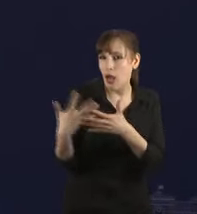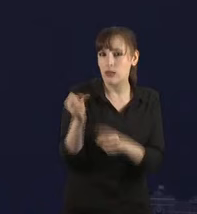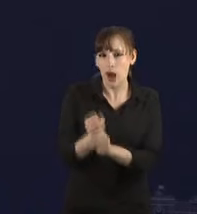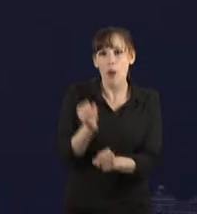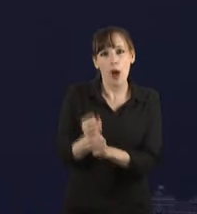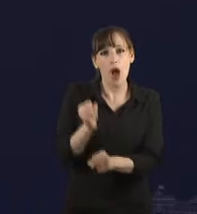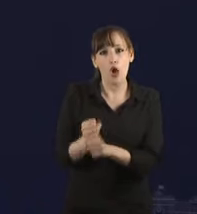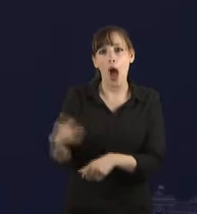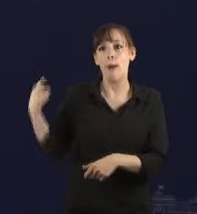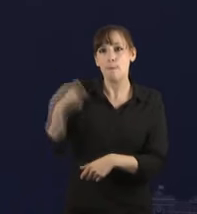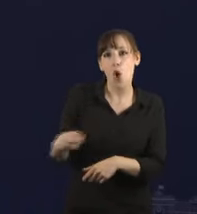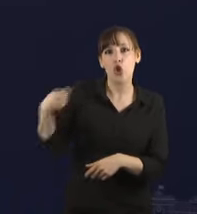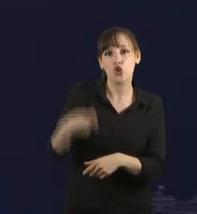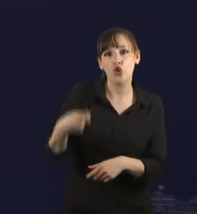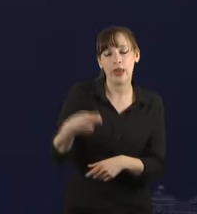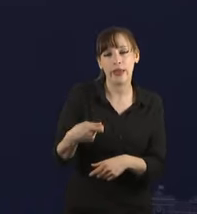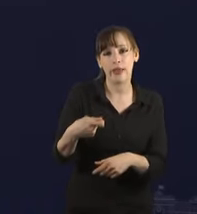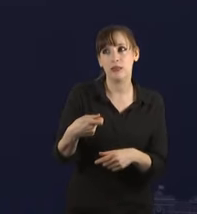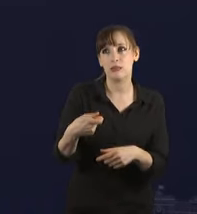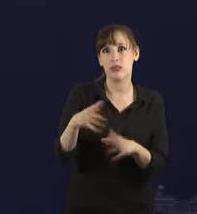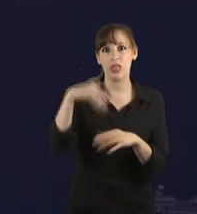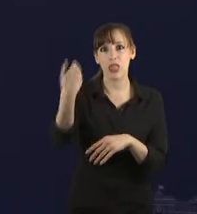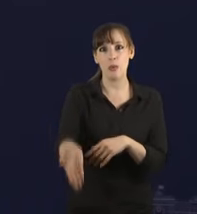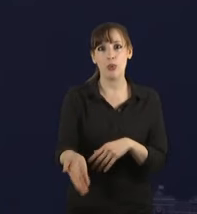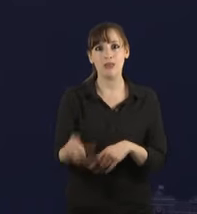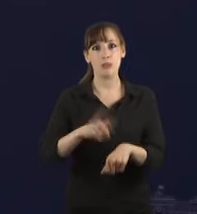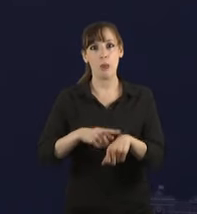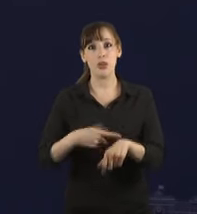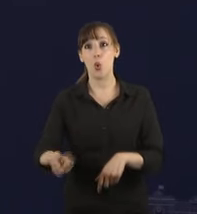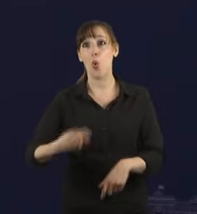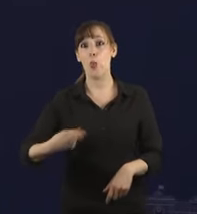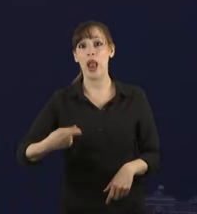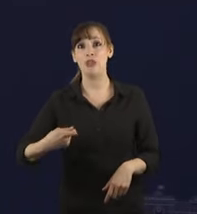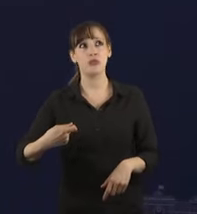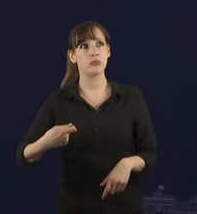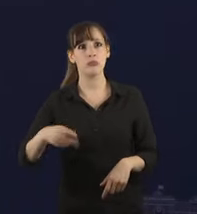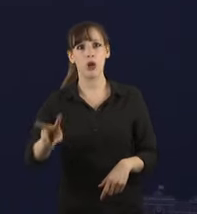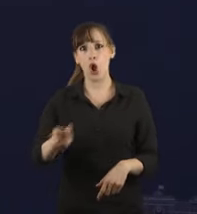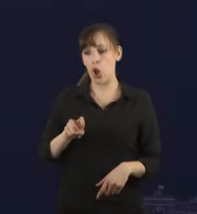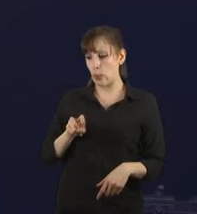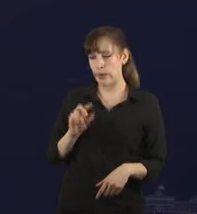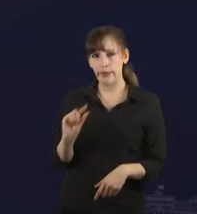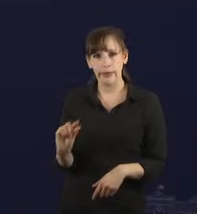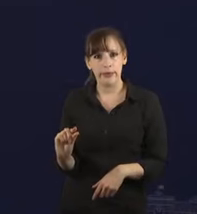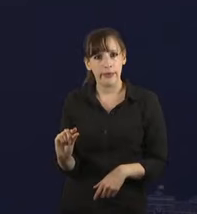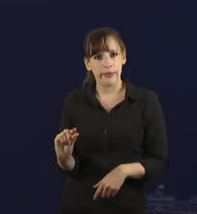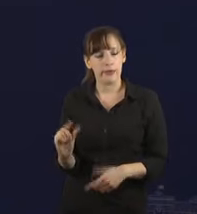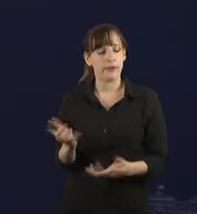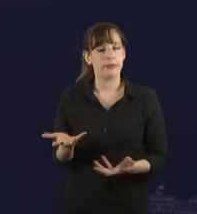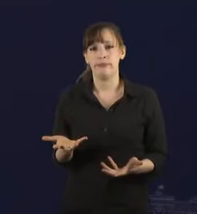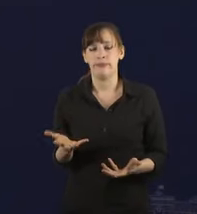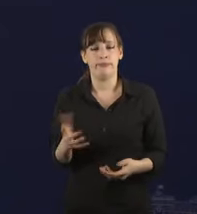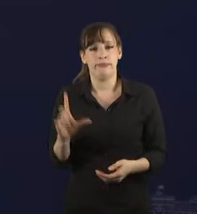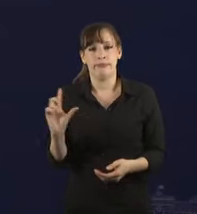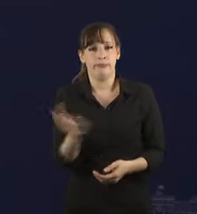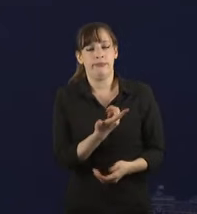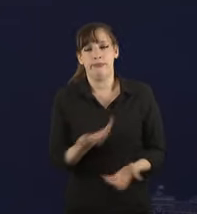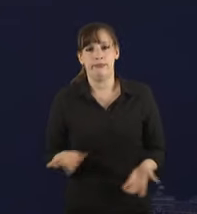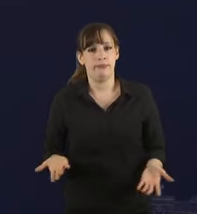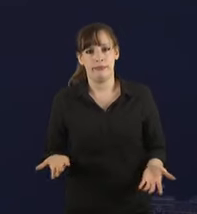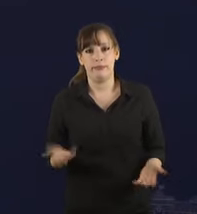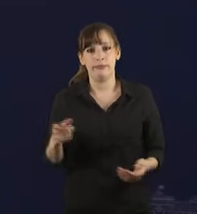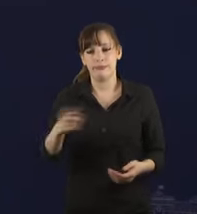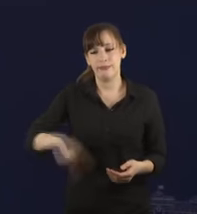repente se da cuenta que llegando a la edad de eh donde deben estar tranquilos no lo están porque